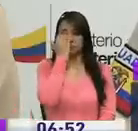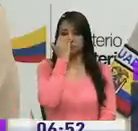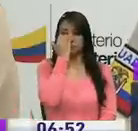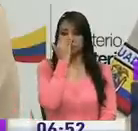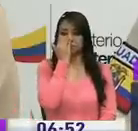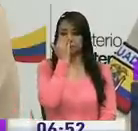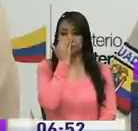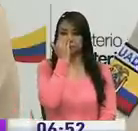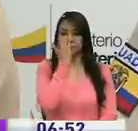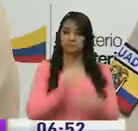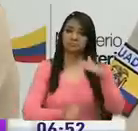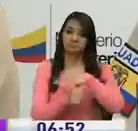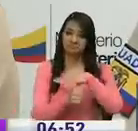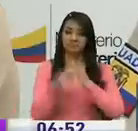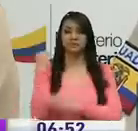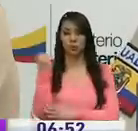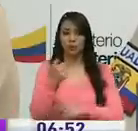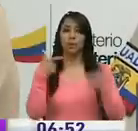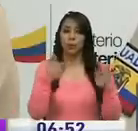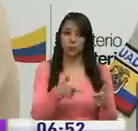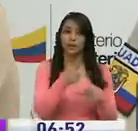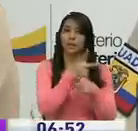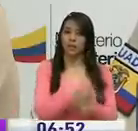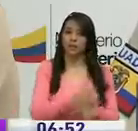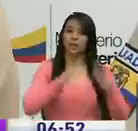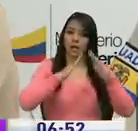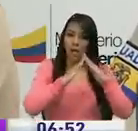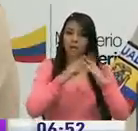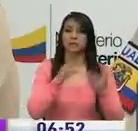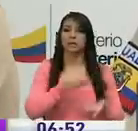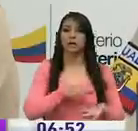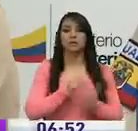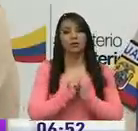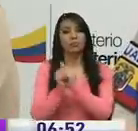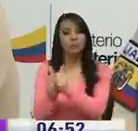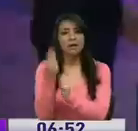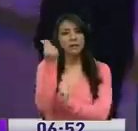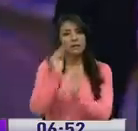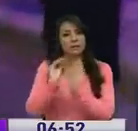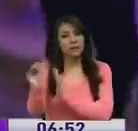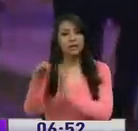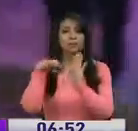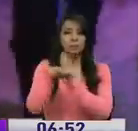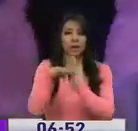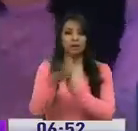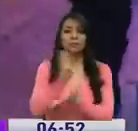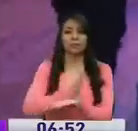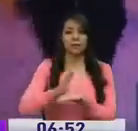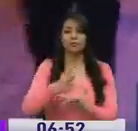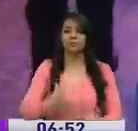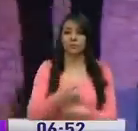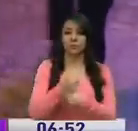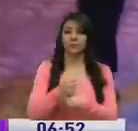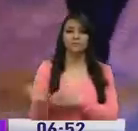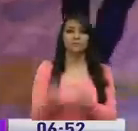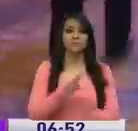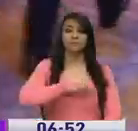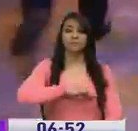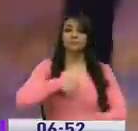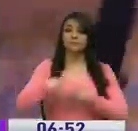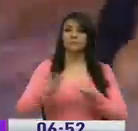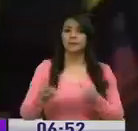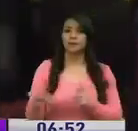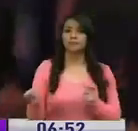seguridad el encargo a domicilio el traslado de valores el barrio seguro por su parte el municipio de Quito también tiene listo el